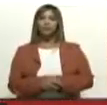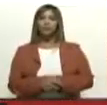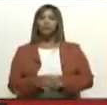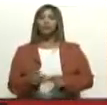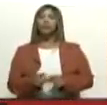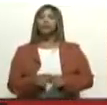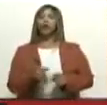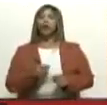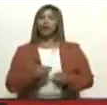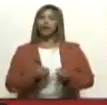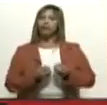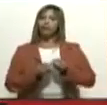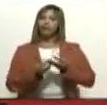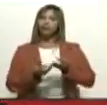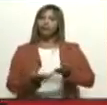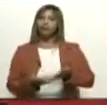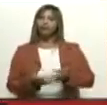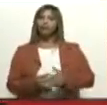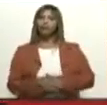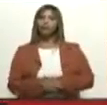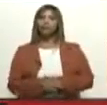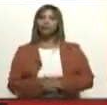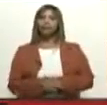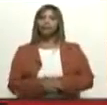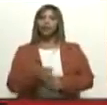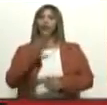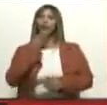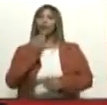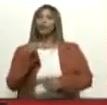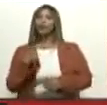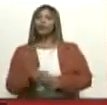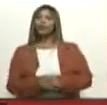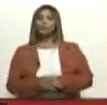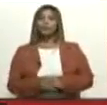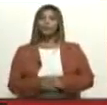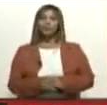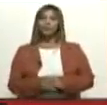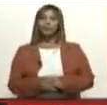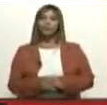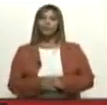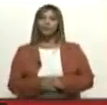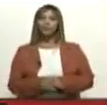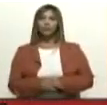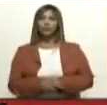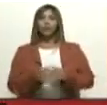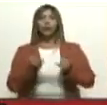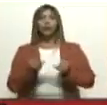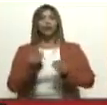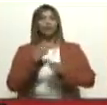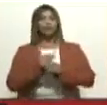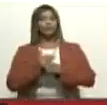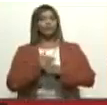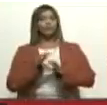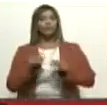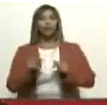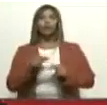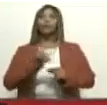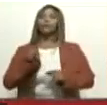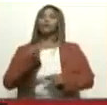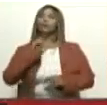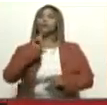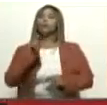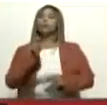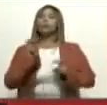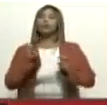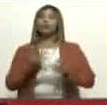que él publicó en su juventud, ¿no? Raúl, nos tenemos que despedir, pero quisiera preguntarte también un tema